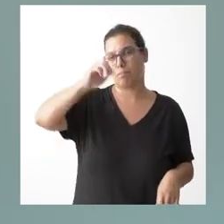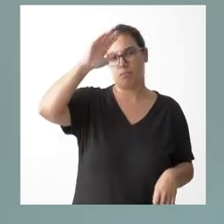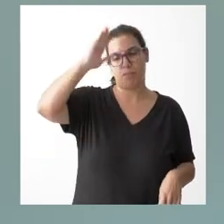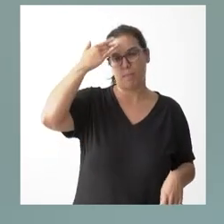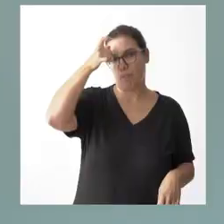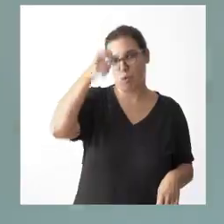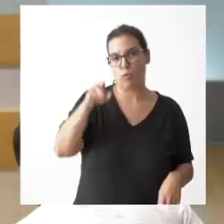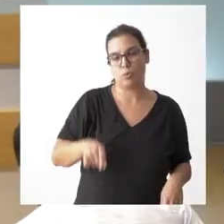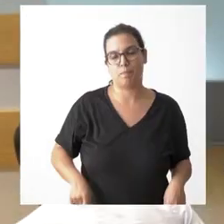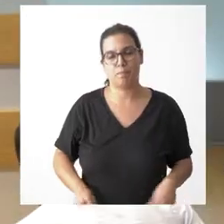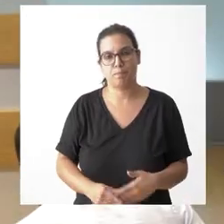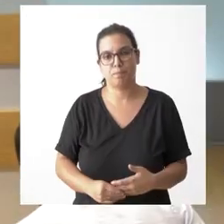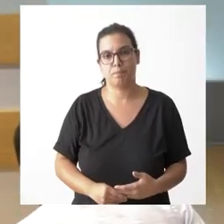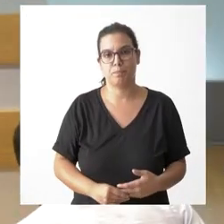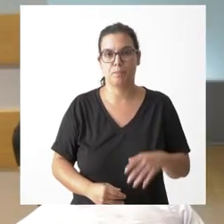rural.